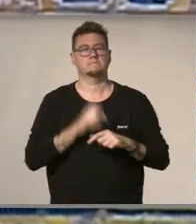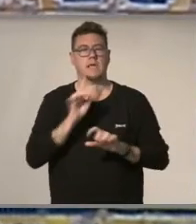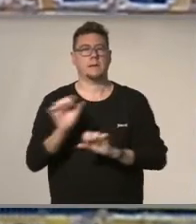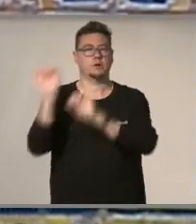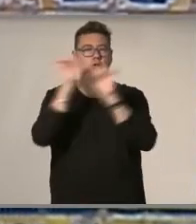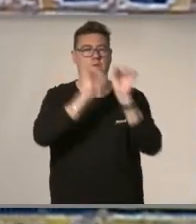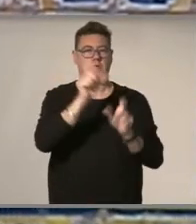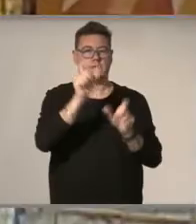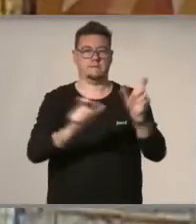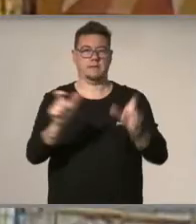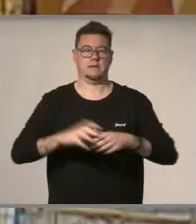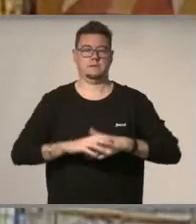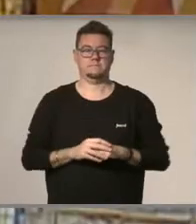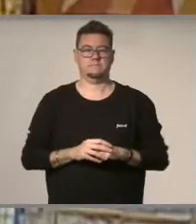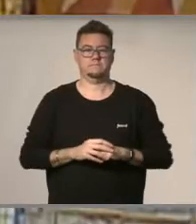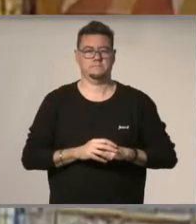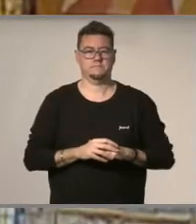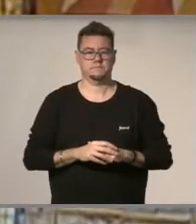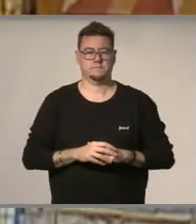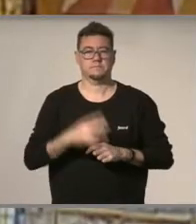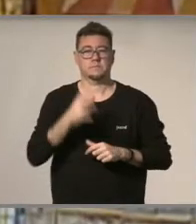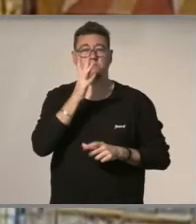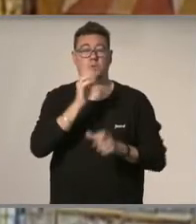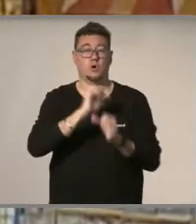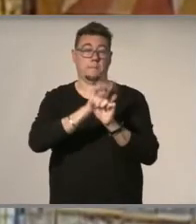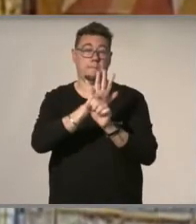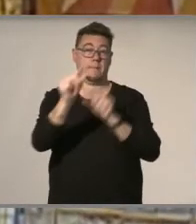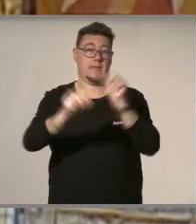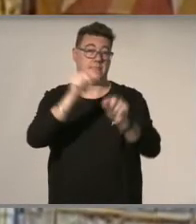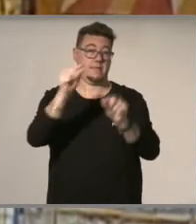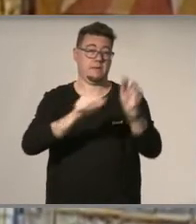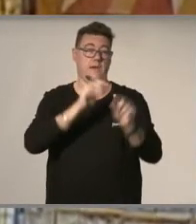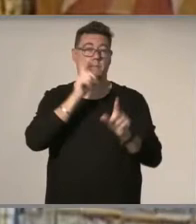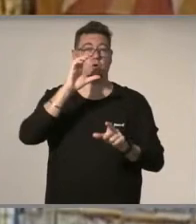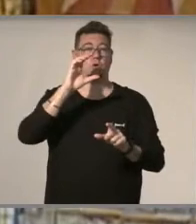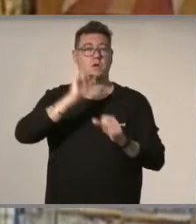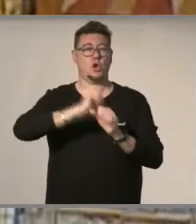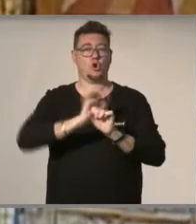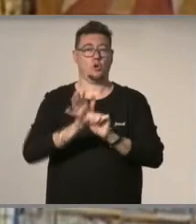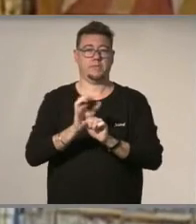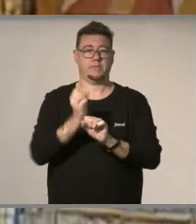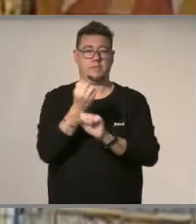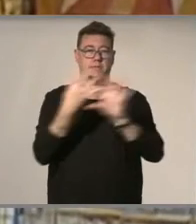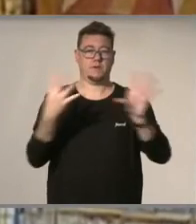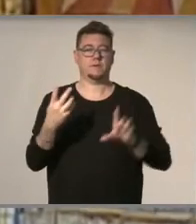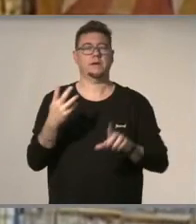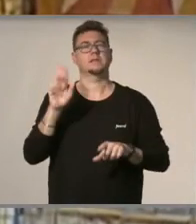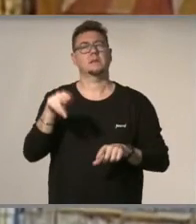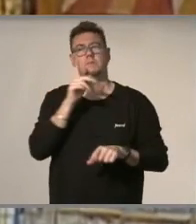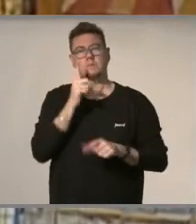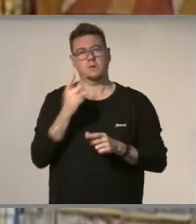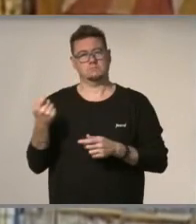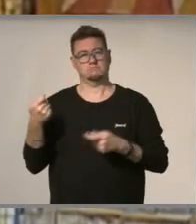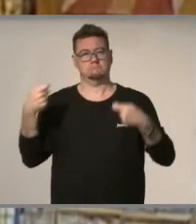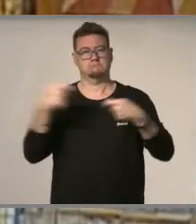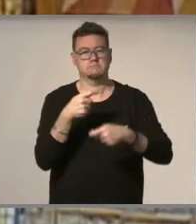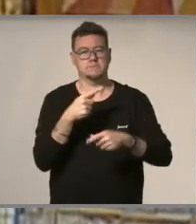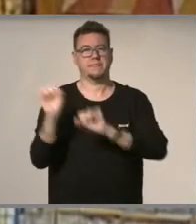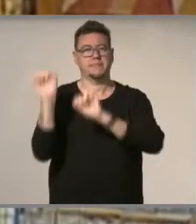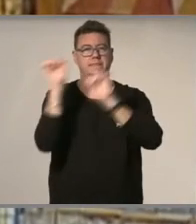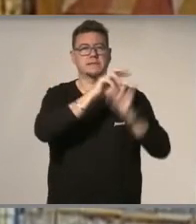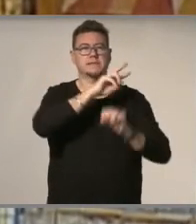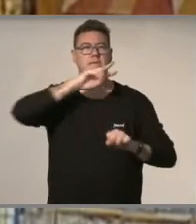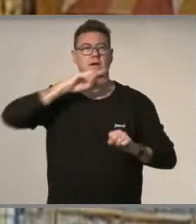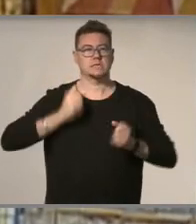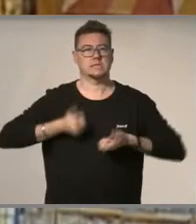protección civil, y debido a la pandemia por la COVID-19, así como por su contribución a la defensa de los valores